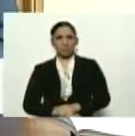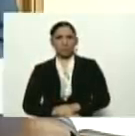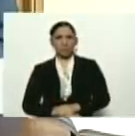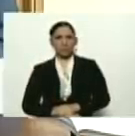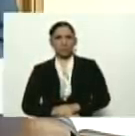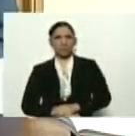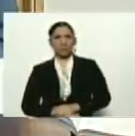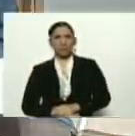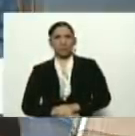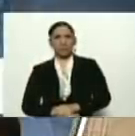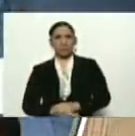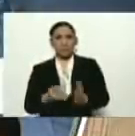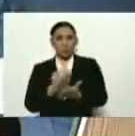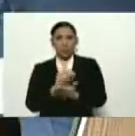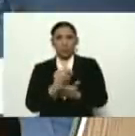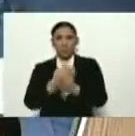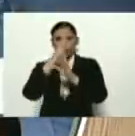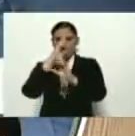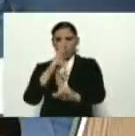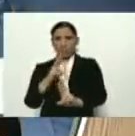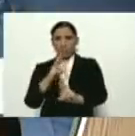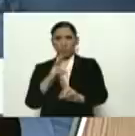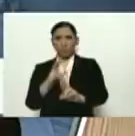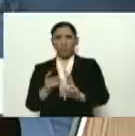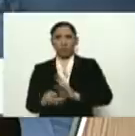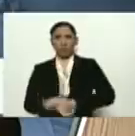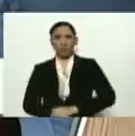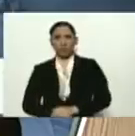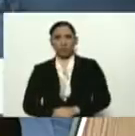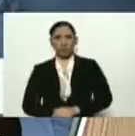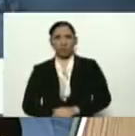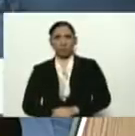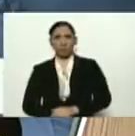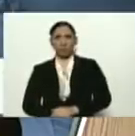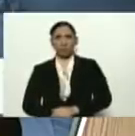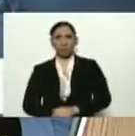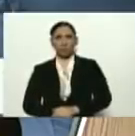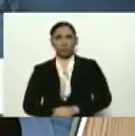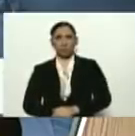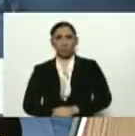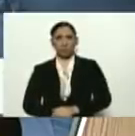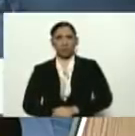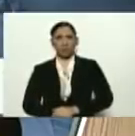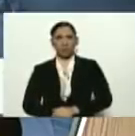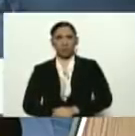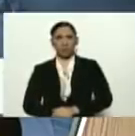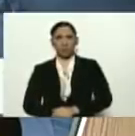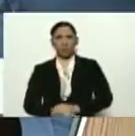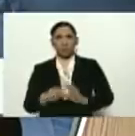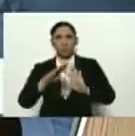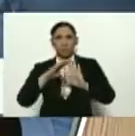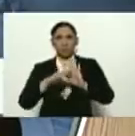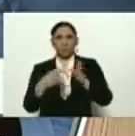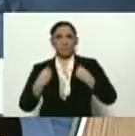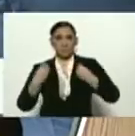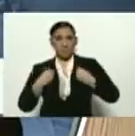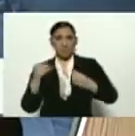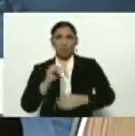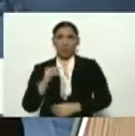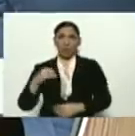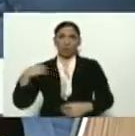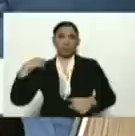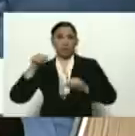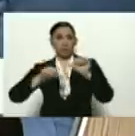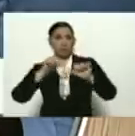Una economía que respete lo que es la vida y las condiciones y tradiciones de los